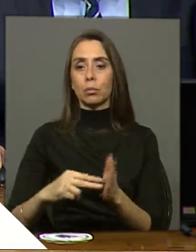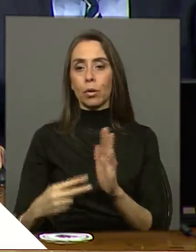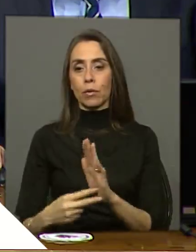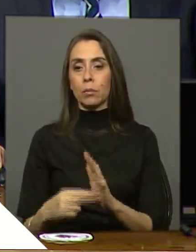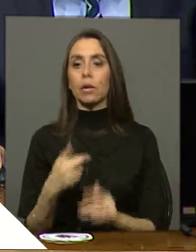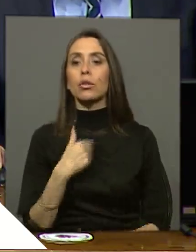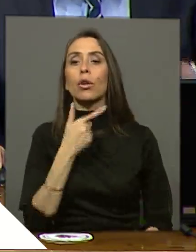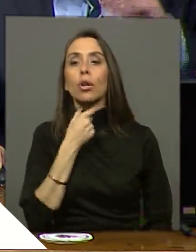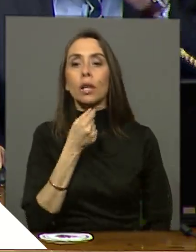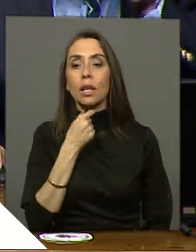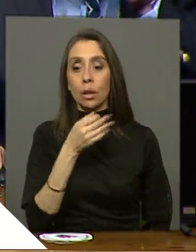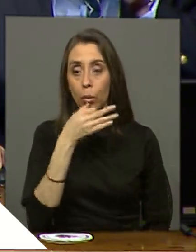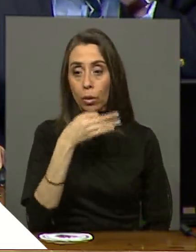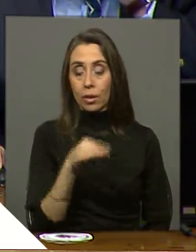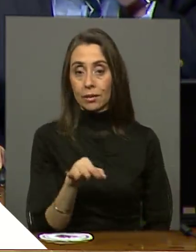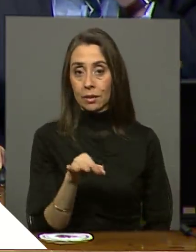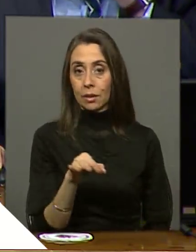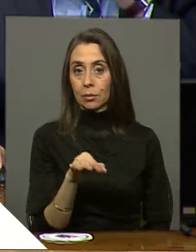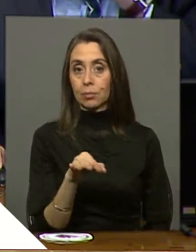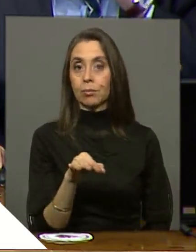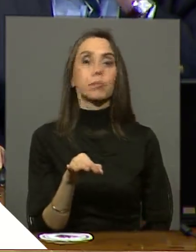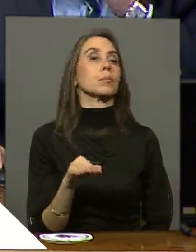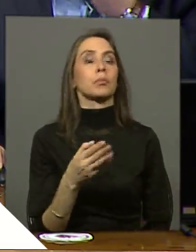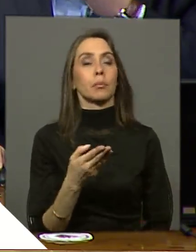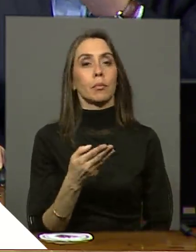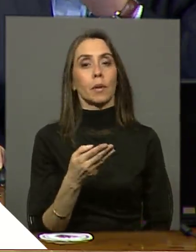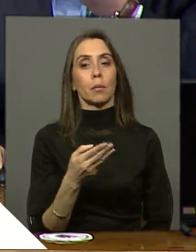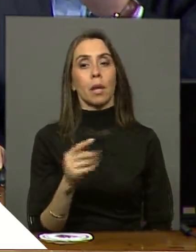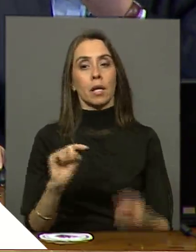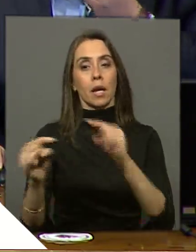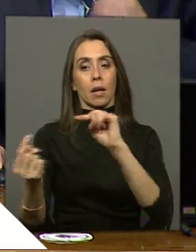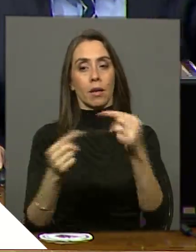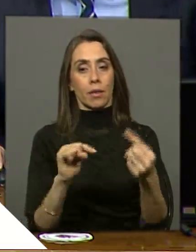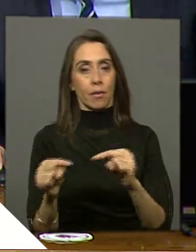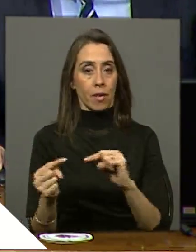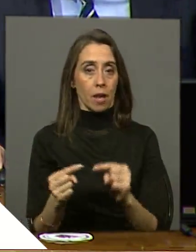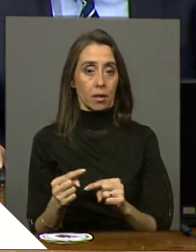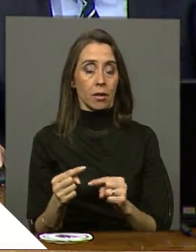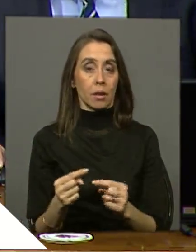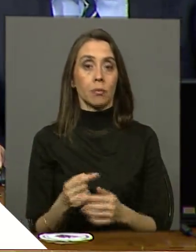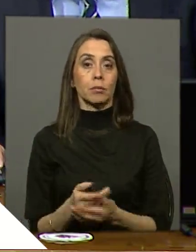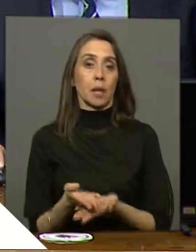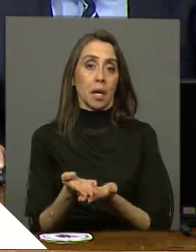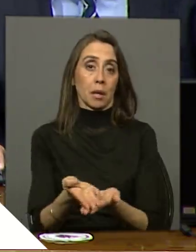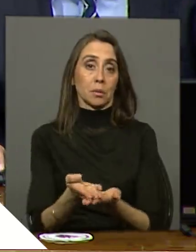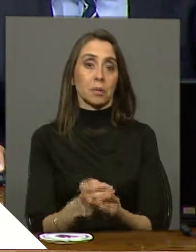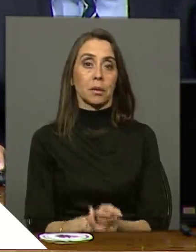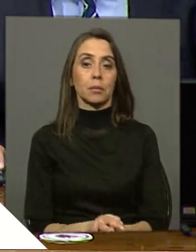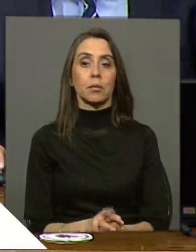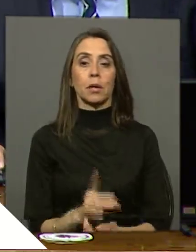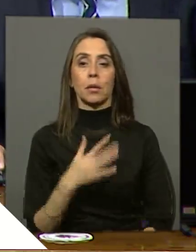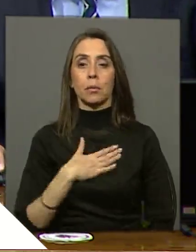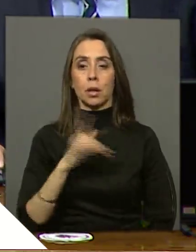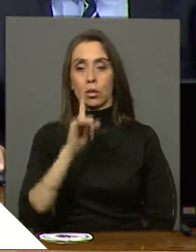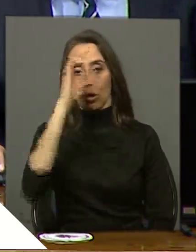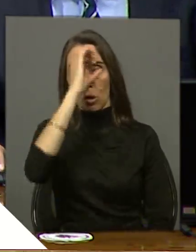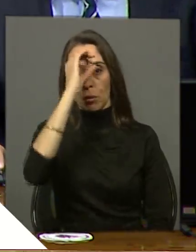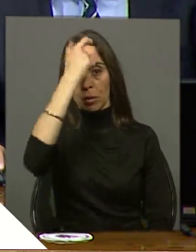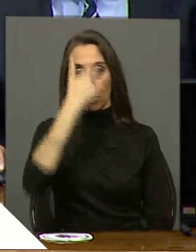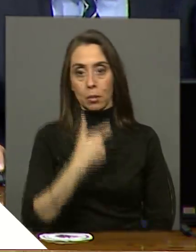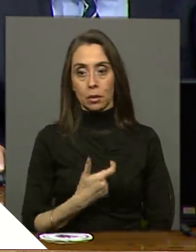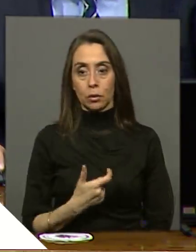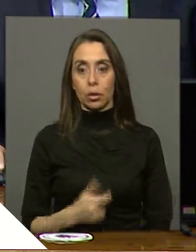Yo lo que quisiera sí señalar en aras a contribuir al debate y señalar una opinión personal al respecto,